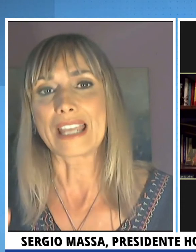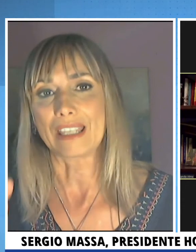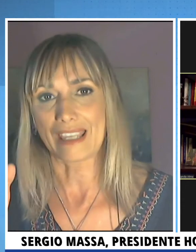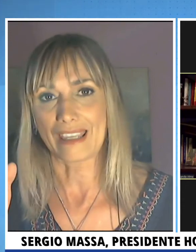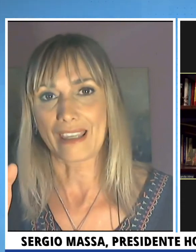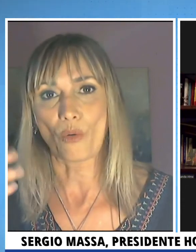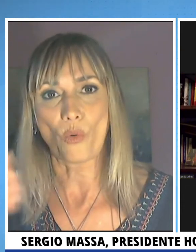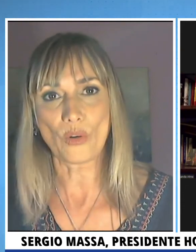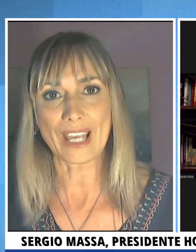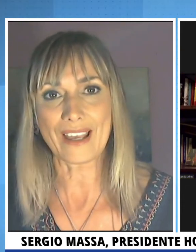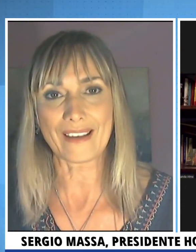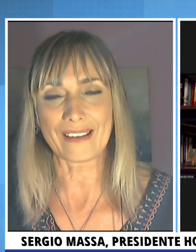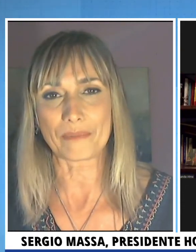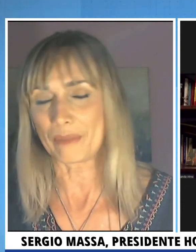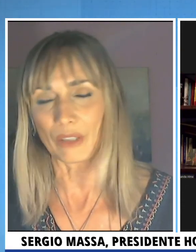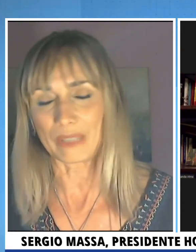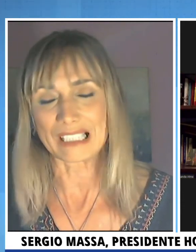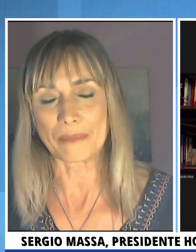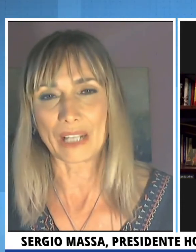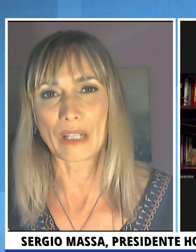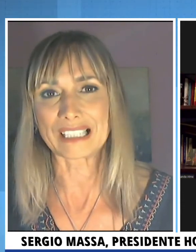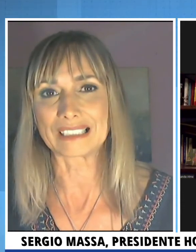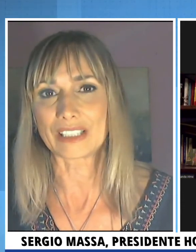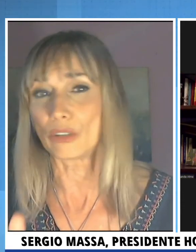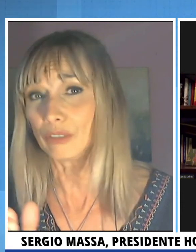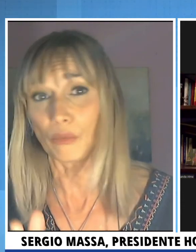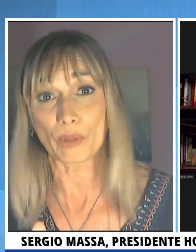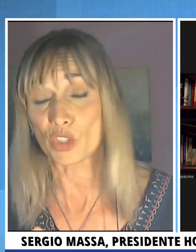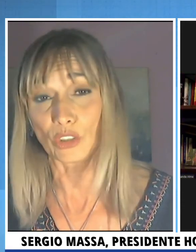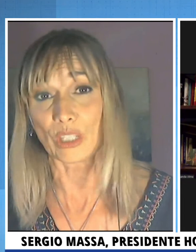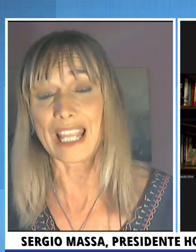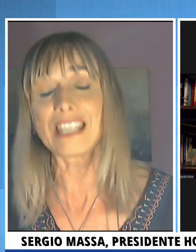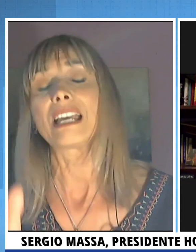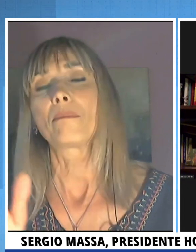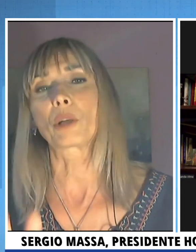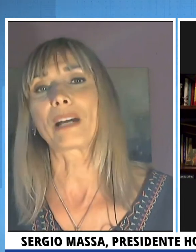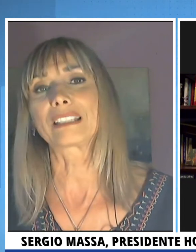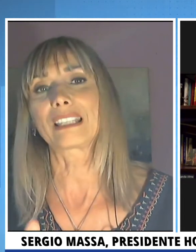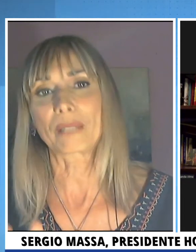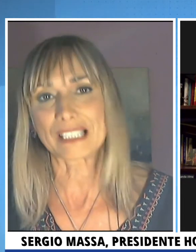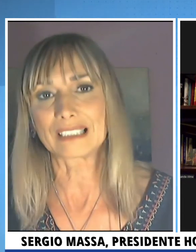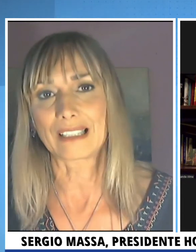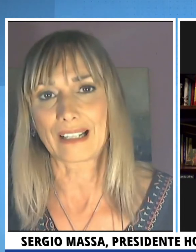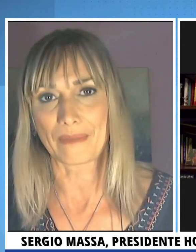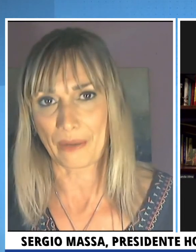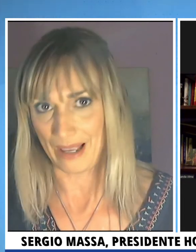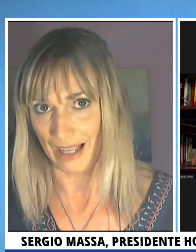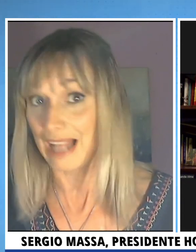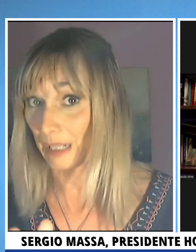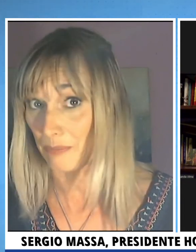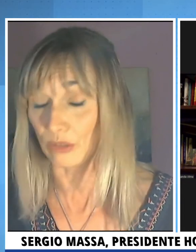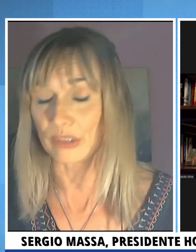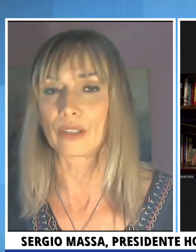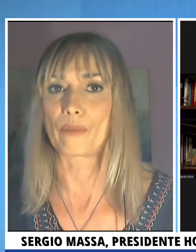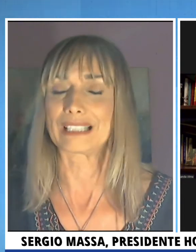hay primero y principal, una presentación de un proyecto de ley por parte del presidente de la Cámara Baja al